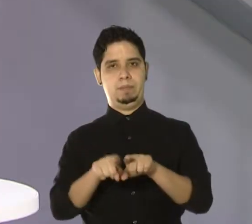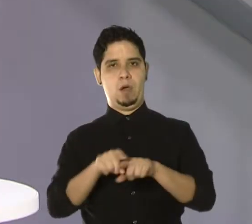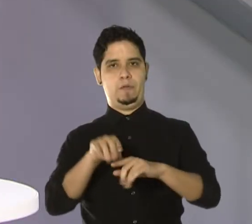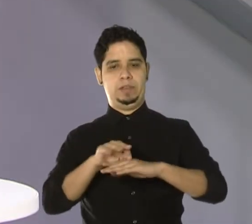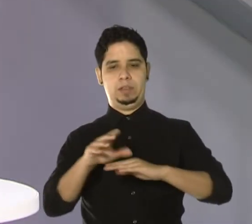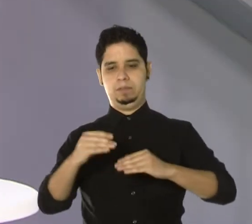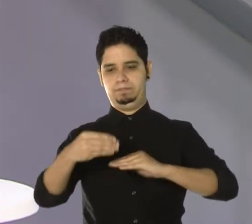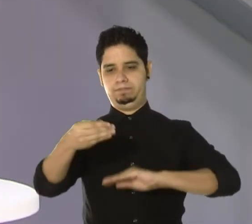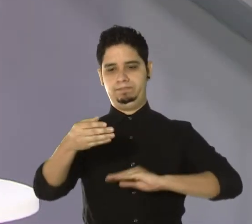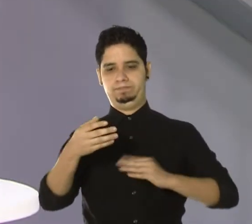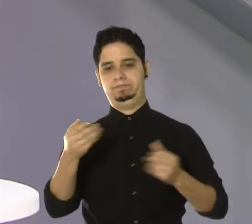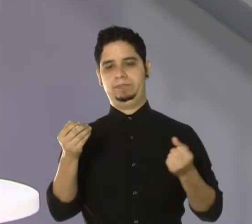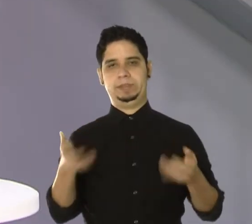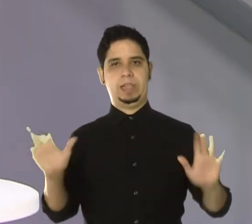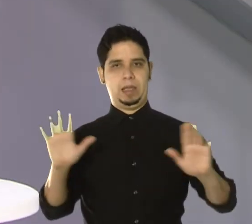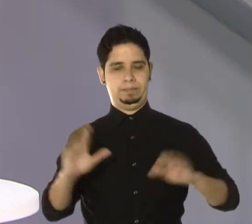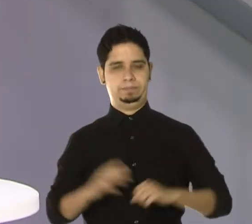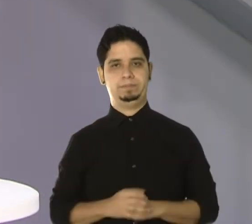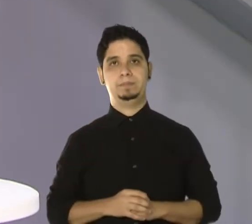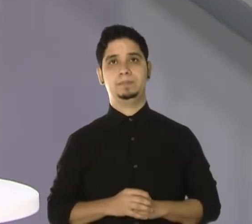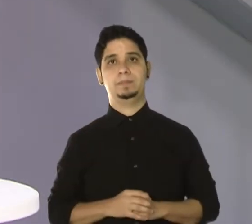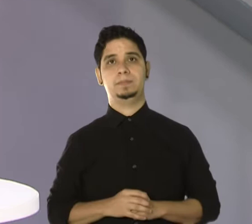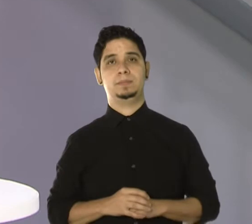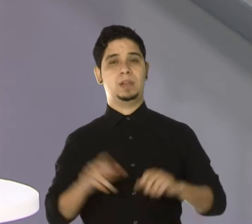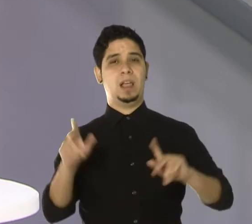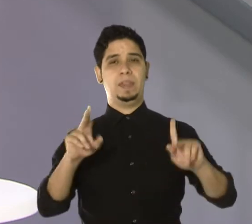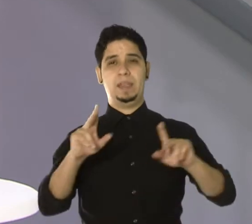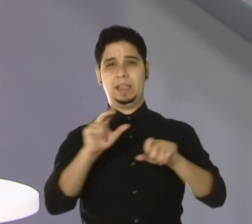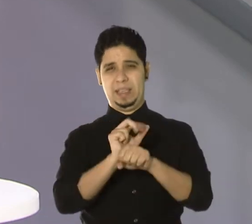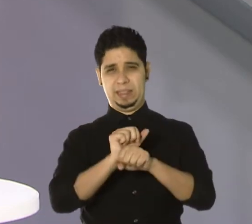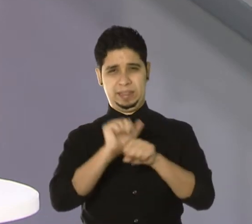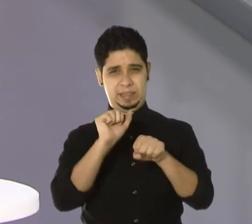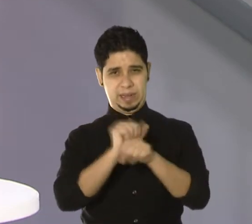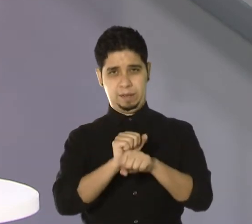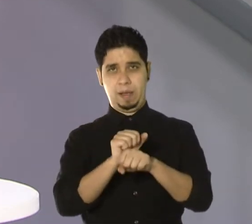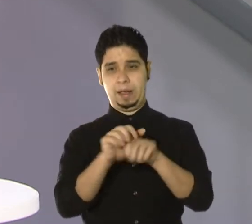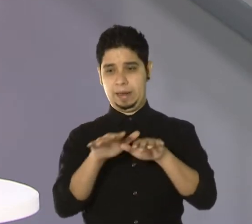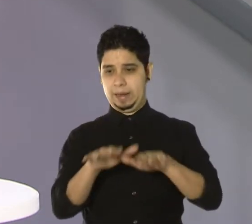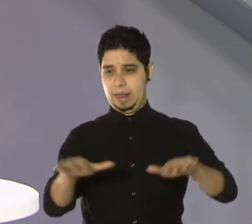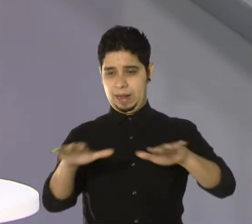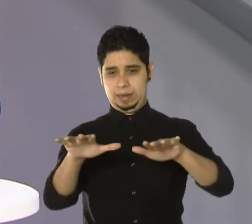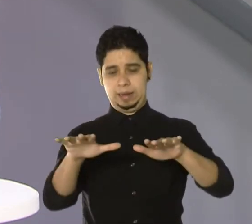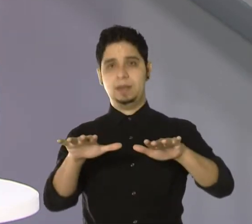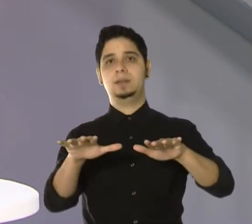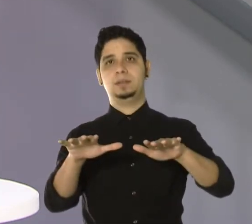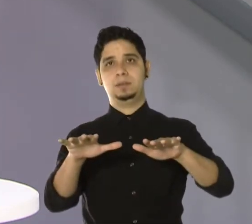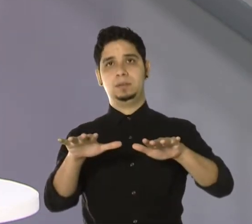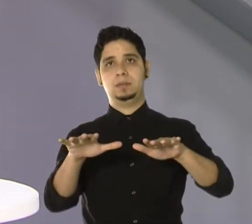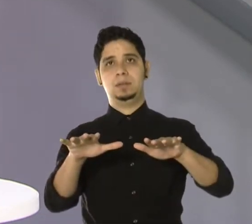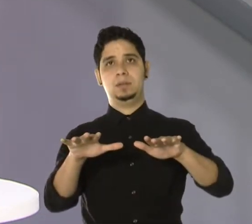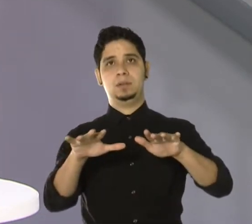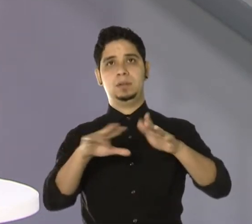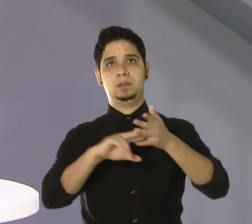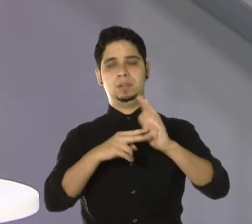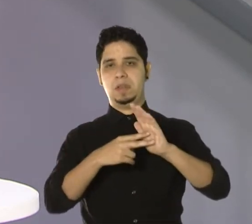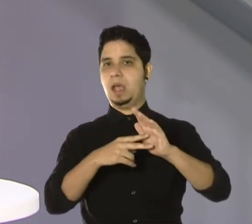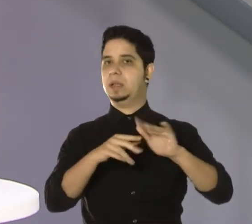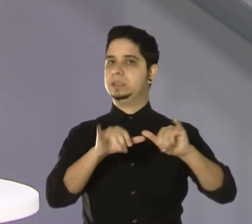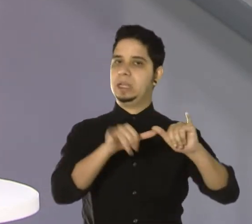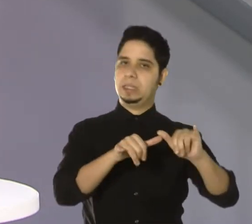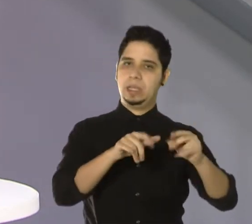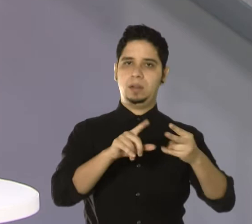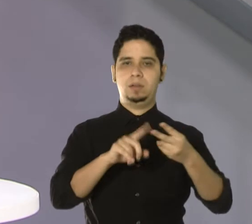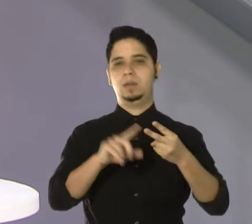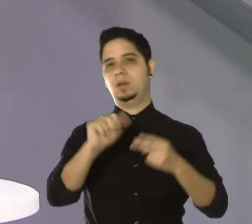en el que trabajaba en el field, en el campo, en el área real de construcción, ¿verdad? Porque puede trabajar remoto, es el ingeniero, el arquitecto,